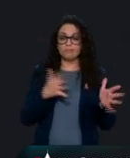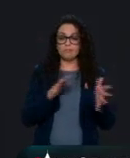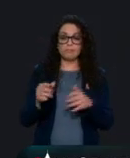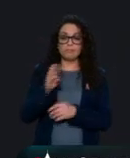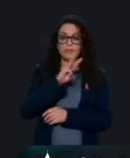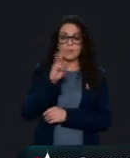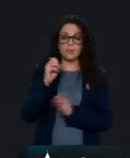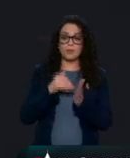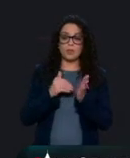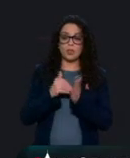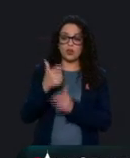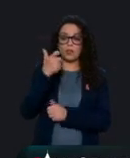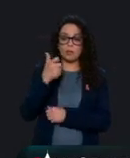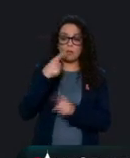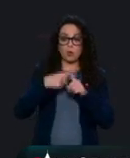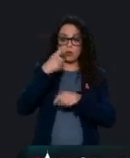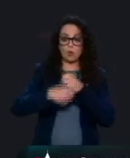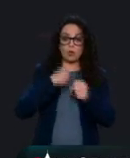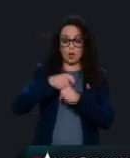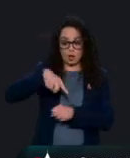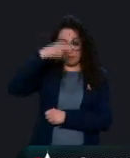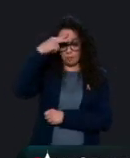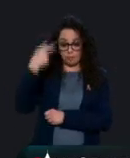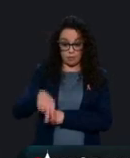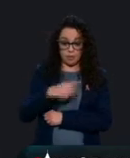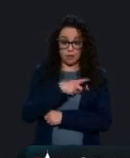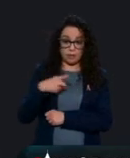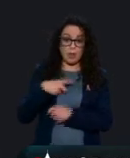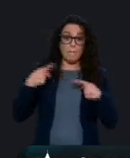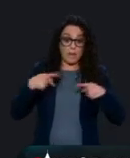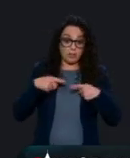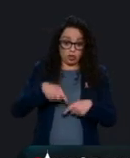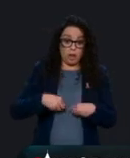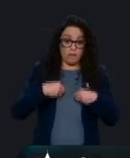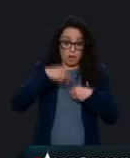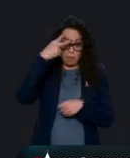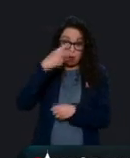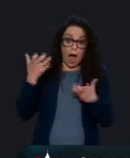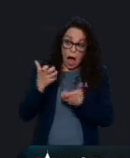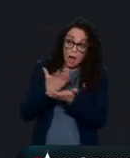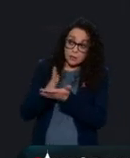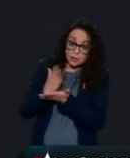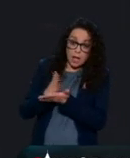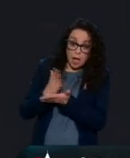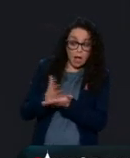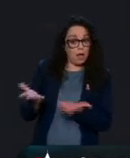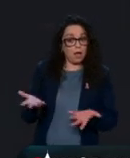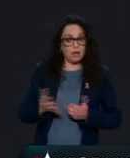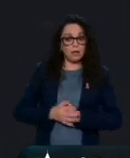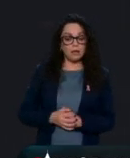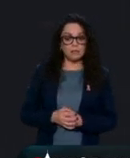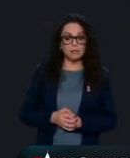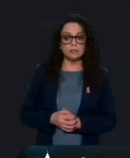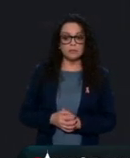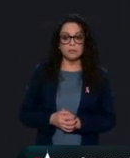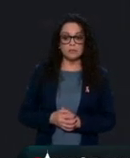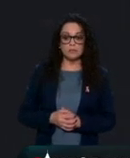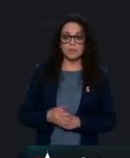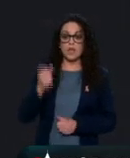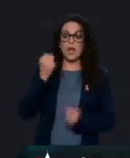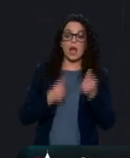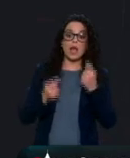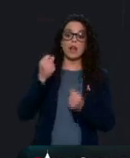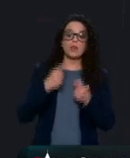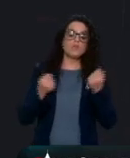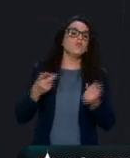al año a los mexicanos, y curiosamente quienes se quejan de algunos temas del costo de las